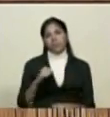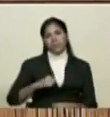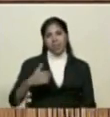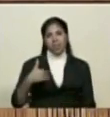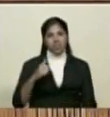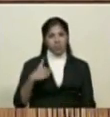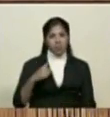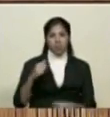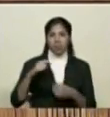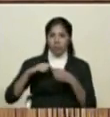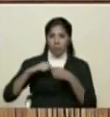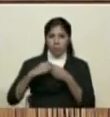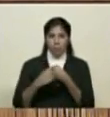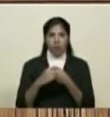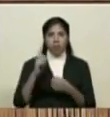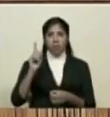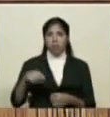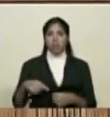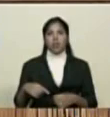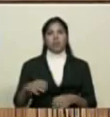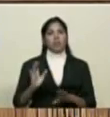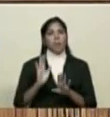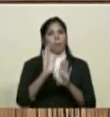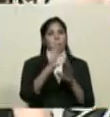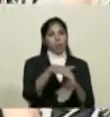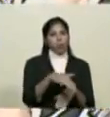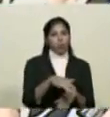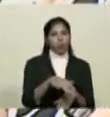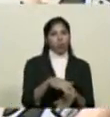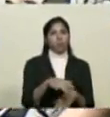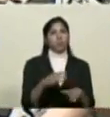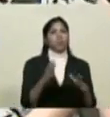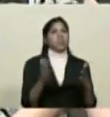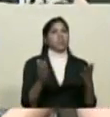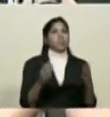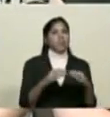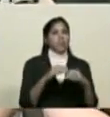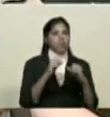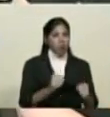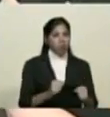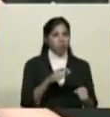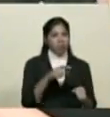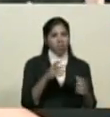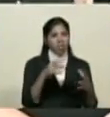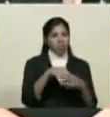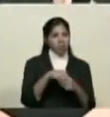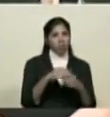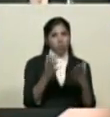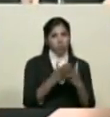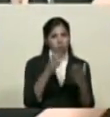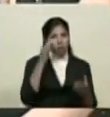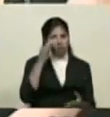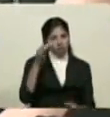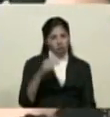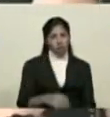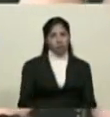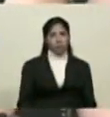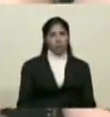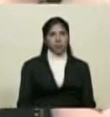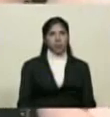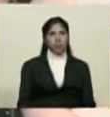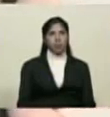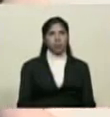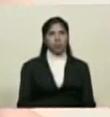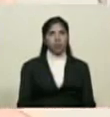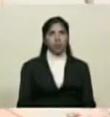Público. Esto implica también fortalecer a la Escuela de Fiscales. Realizar evaluación y revisión de la normativa relacionada con el